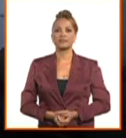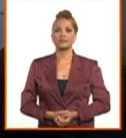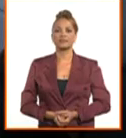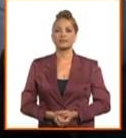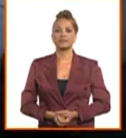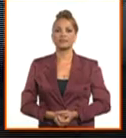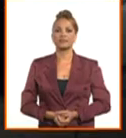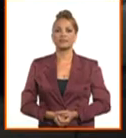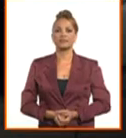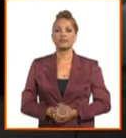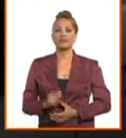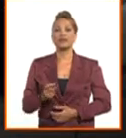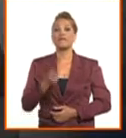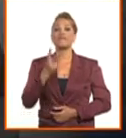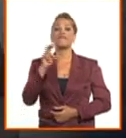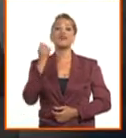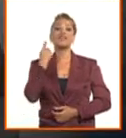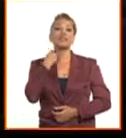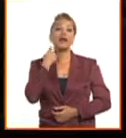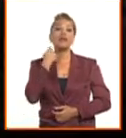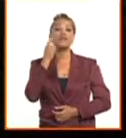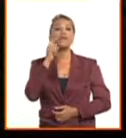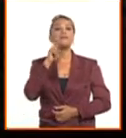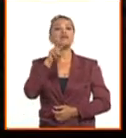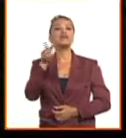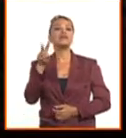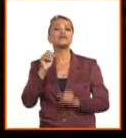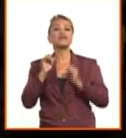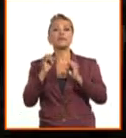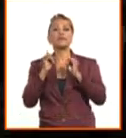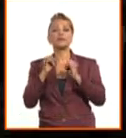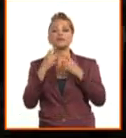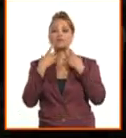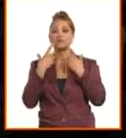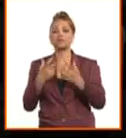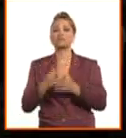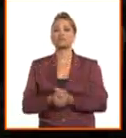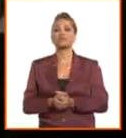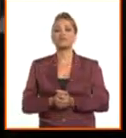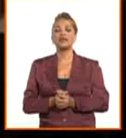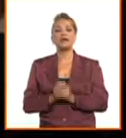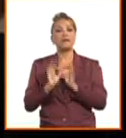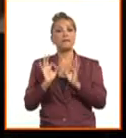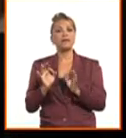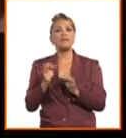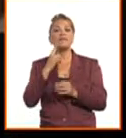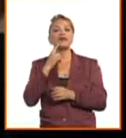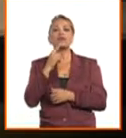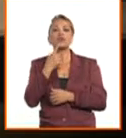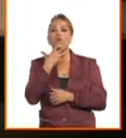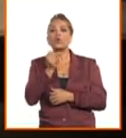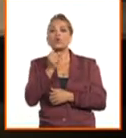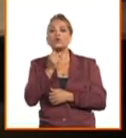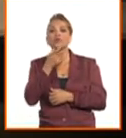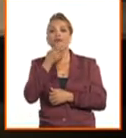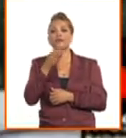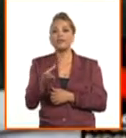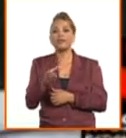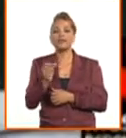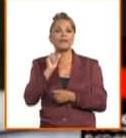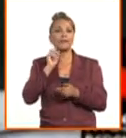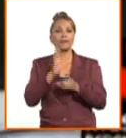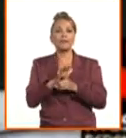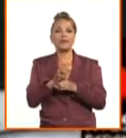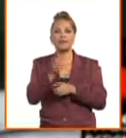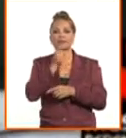Más de 2 décadas mirando más allá de la noticia, con el mismo espíritu que Fidel le imprimiera desde su primera